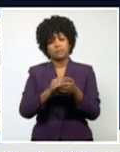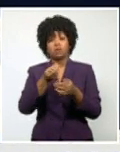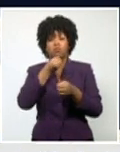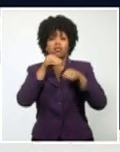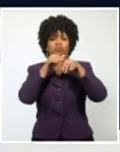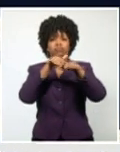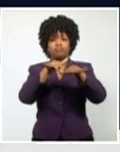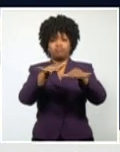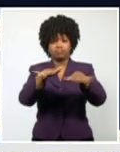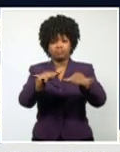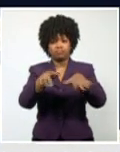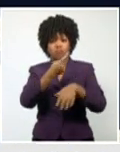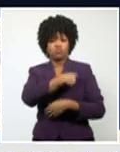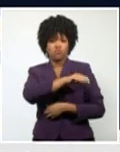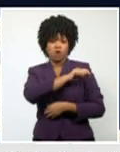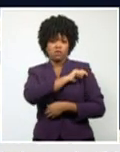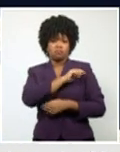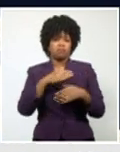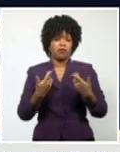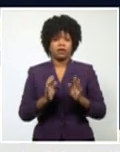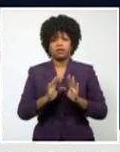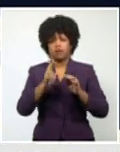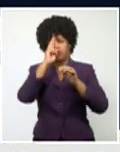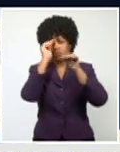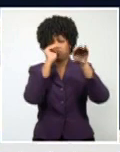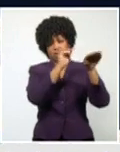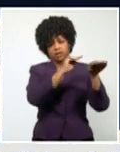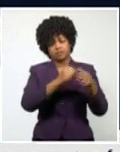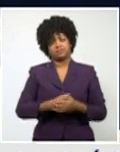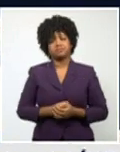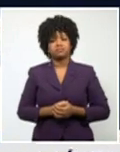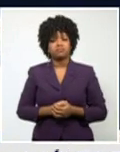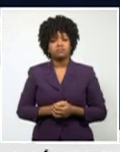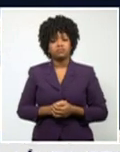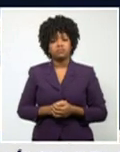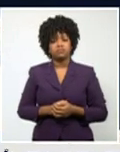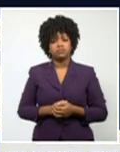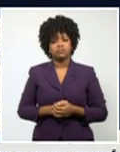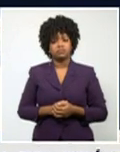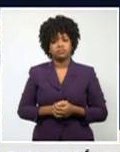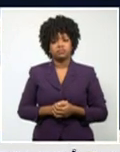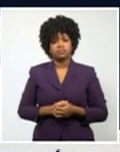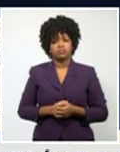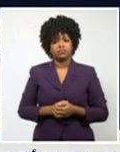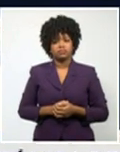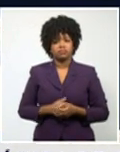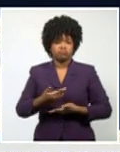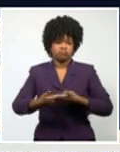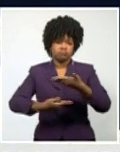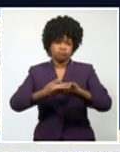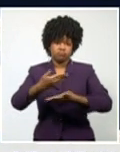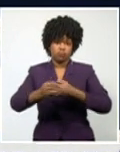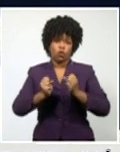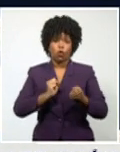enfermedad, para inmediatamente ingresarla, hacer las acciones que hay que hacer en el control de